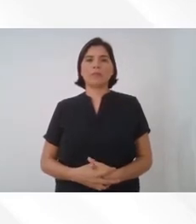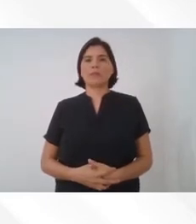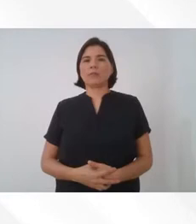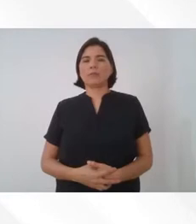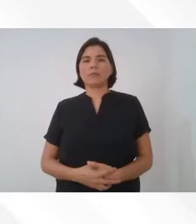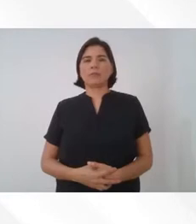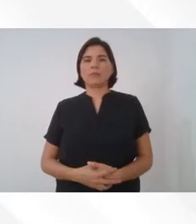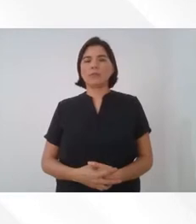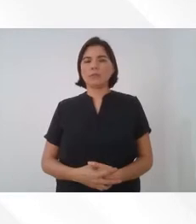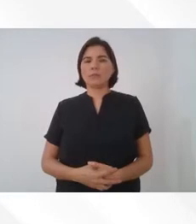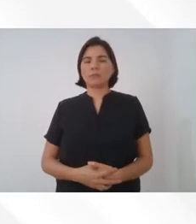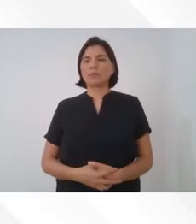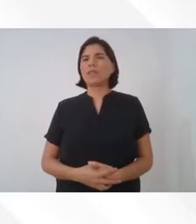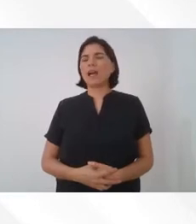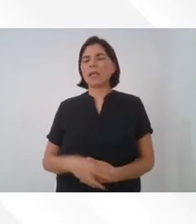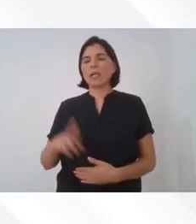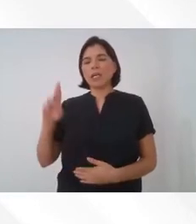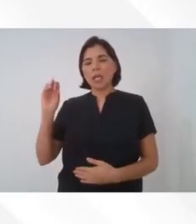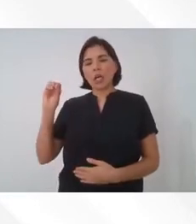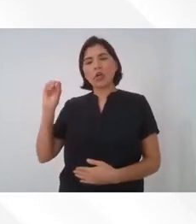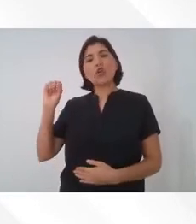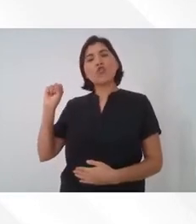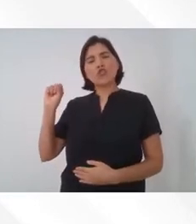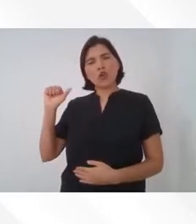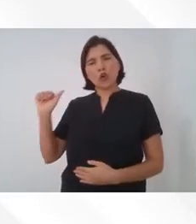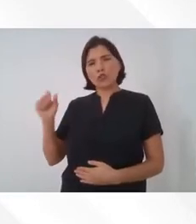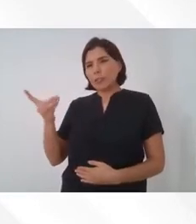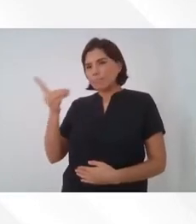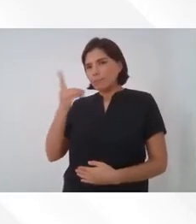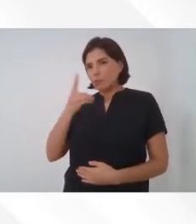Rosa Hernández nos dice comunicación,